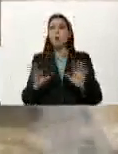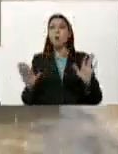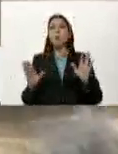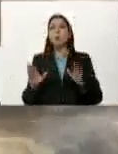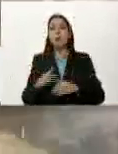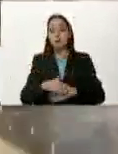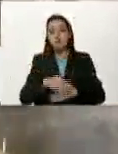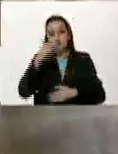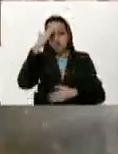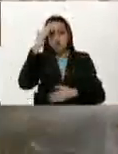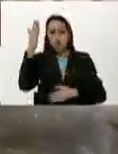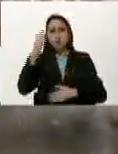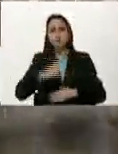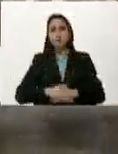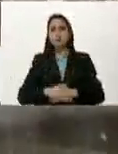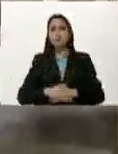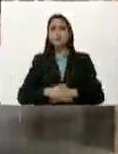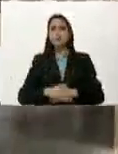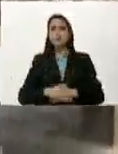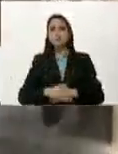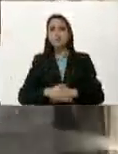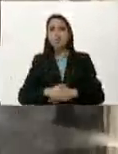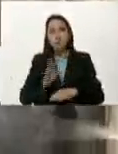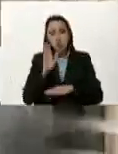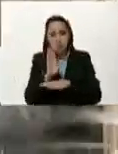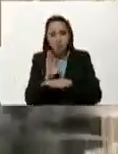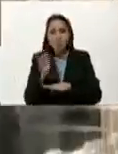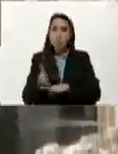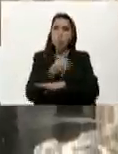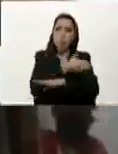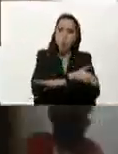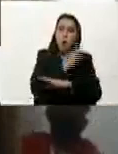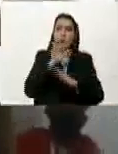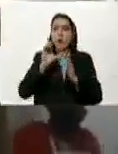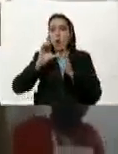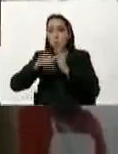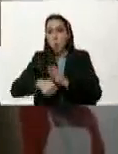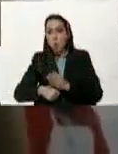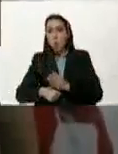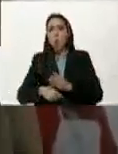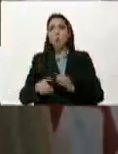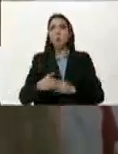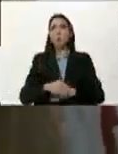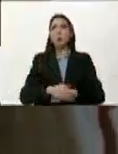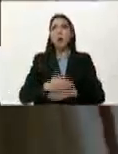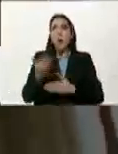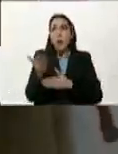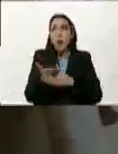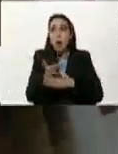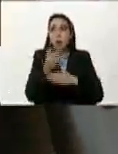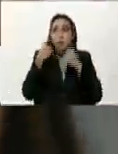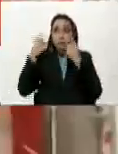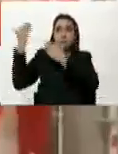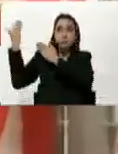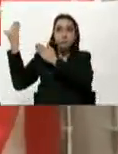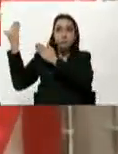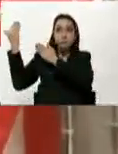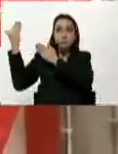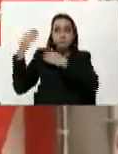evitarle mayor el sufrimiento el animal luego viene lo que es el todo a quitarle al cuero viene la picarlo